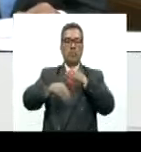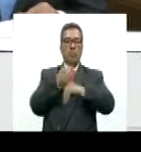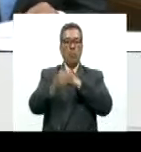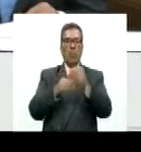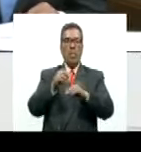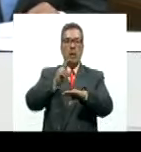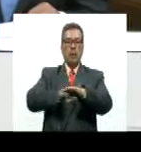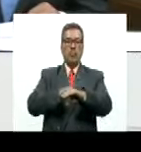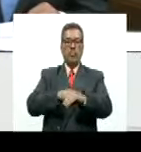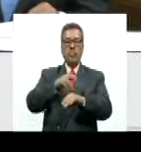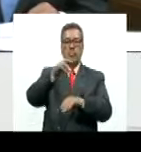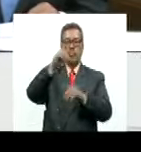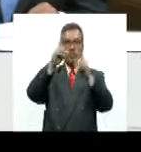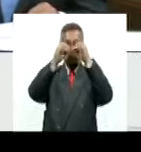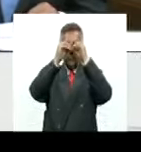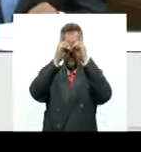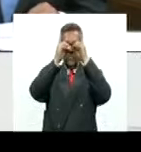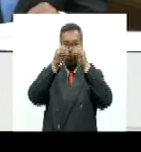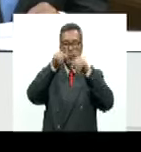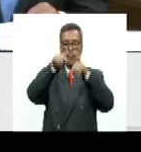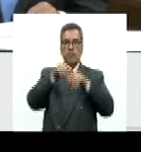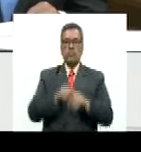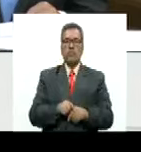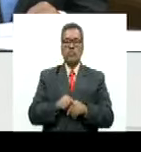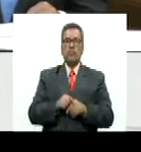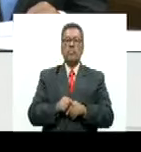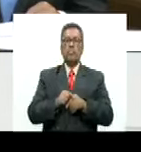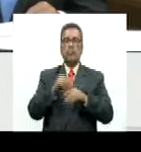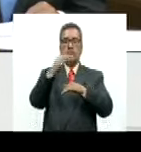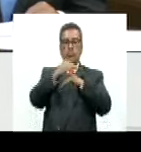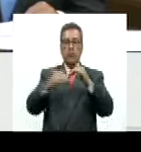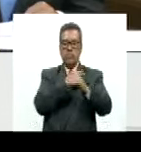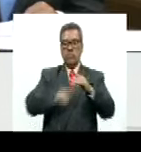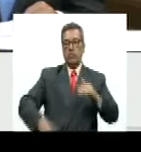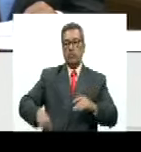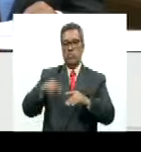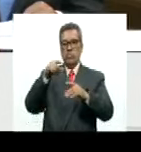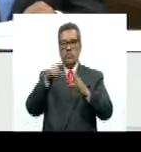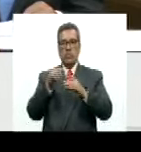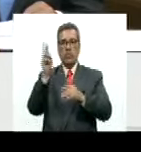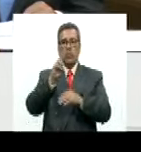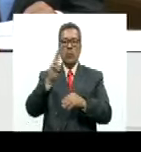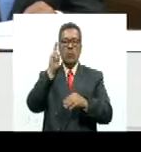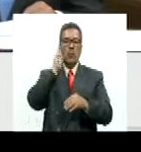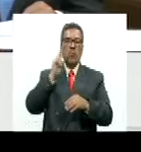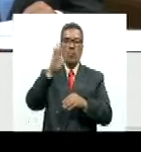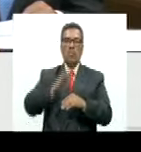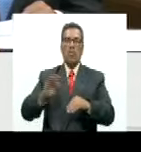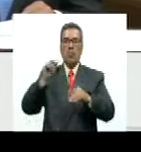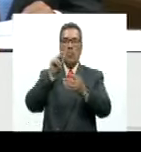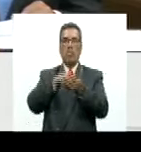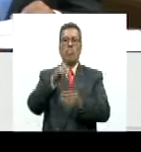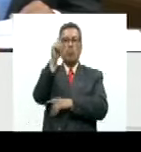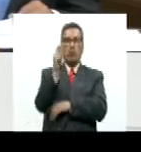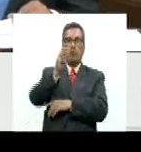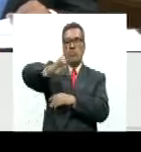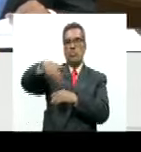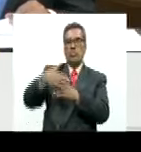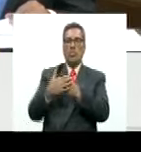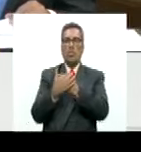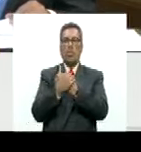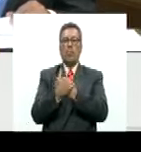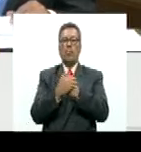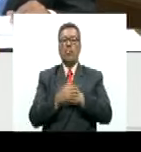la doctora Delcy Eloína Rodríguez Gómez, vicepresidenta ejecutiva de la República, dirigida al diputado Jorge